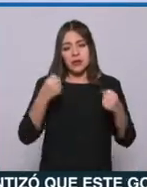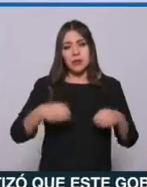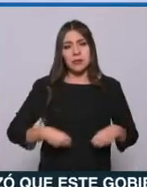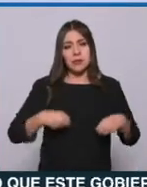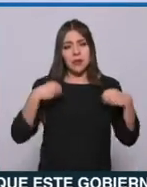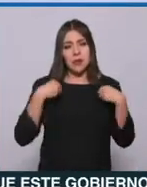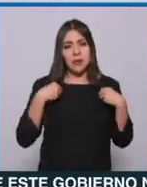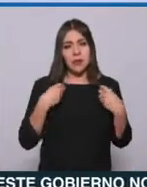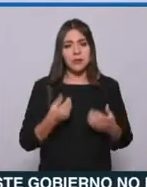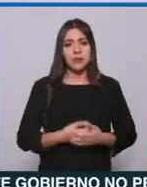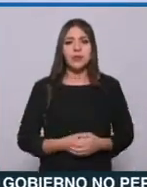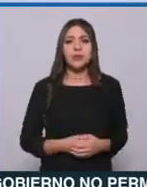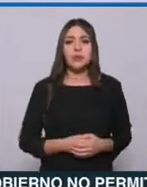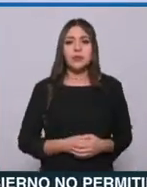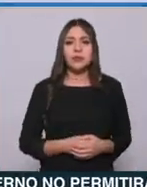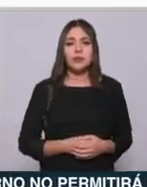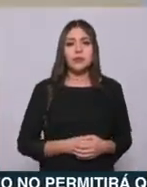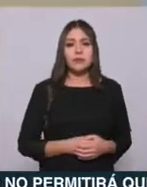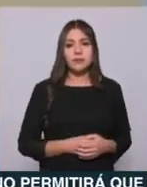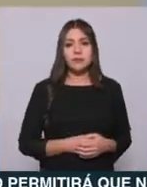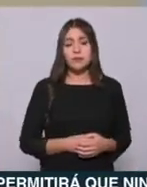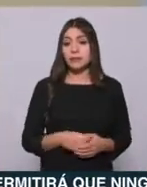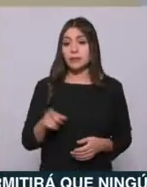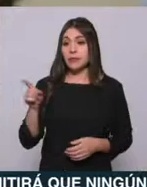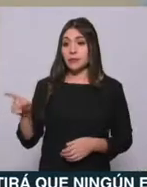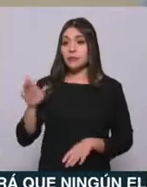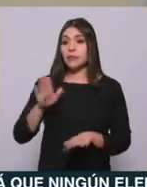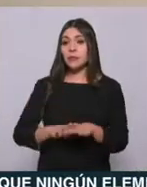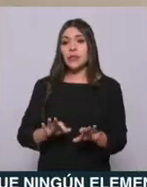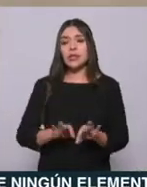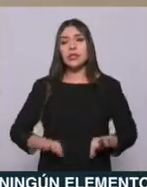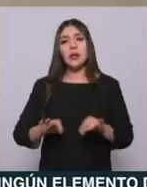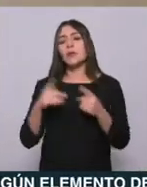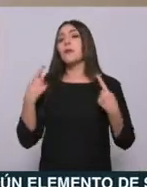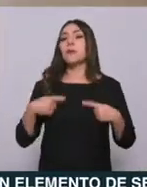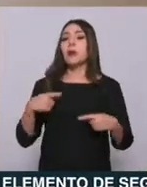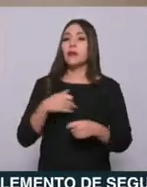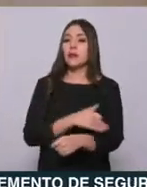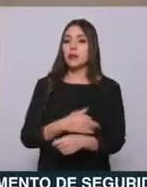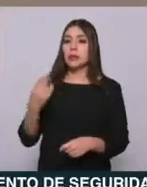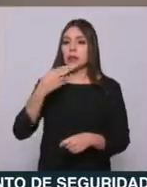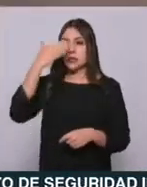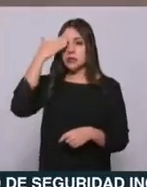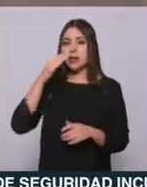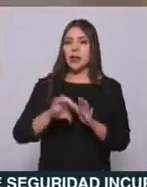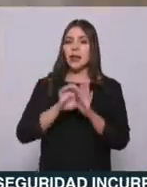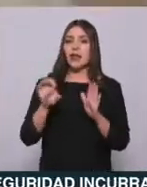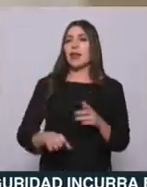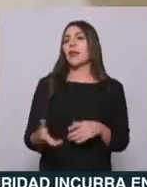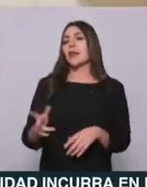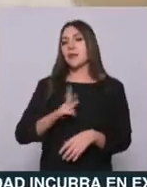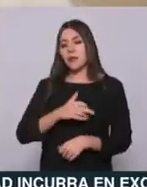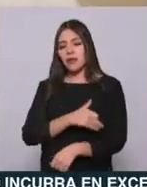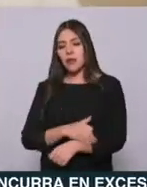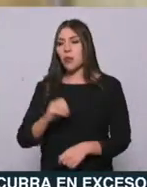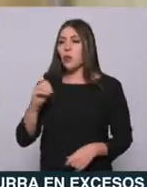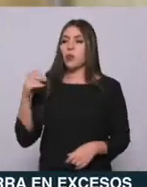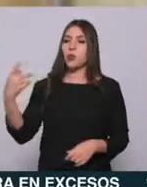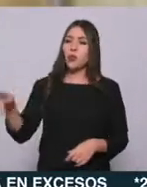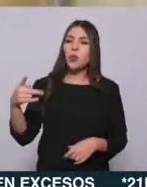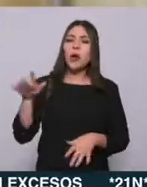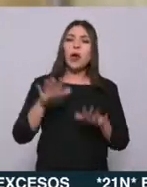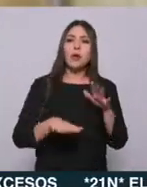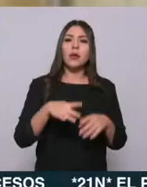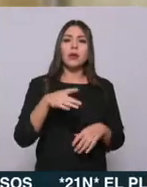familias. Y que eso es lo más importante que tendría que concientizar la gente y las familias, por ejemplo, la nuestra o la tuya, Juan, que en algún